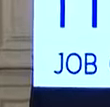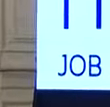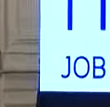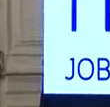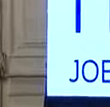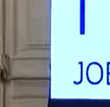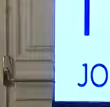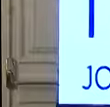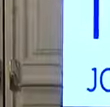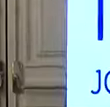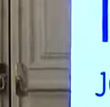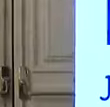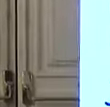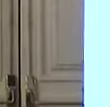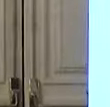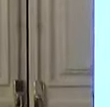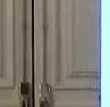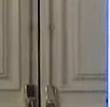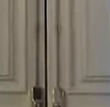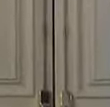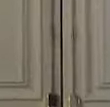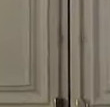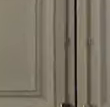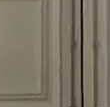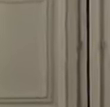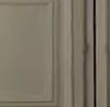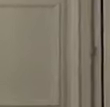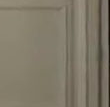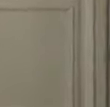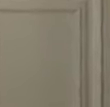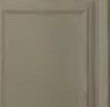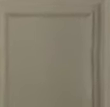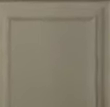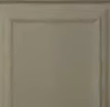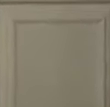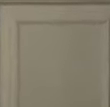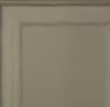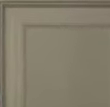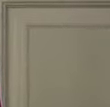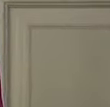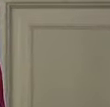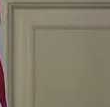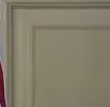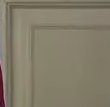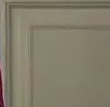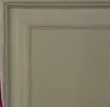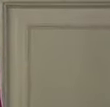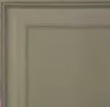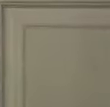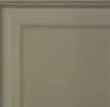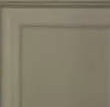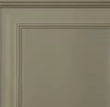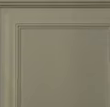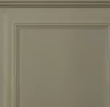Muy buenos días a todos y a todas, estimados amigos,